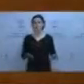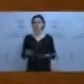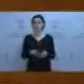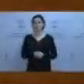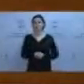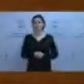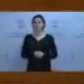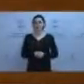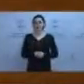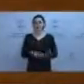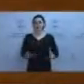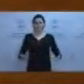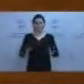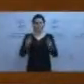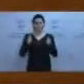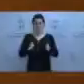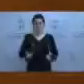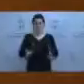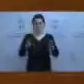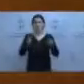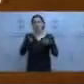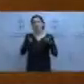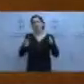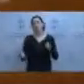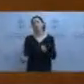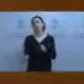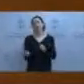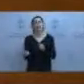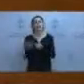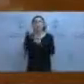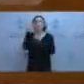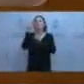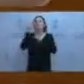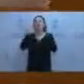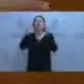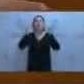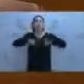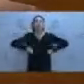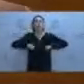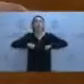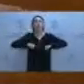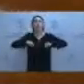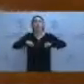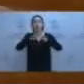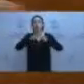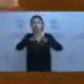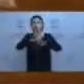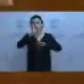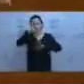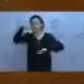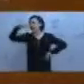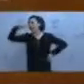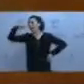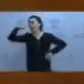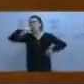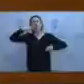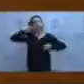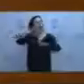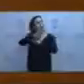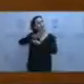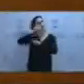Y realmente esta carta de concertación, este acuerdo de concertación, perdón, es que se me iba la cabeza, con carta a los Reyes